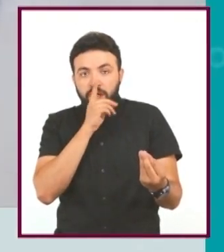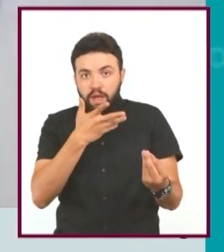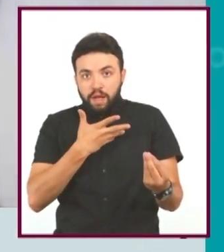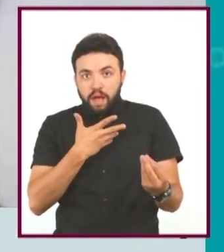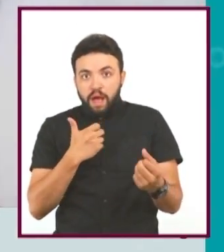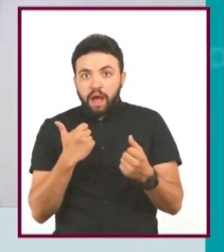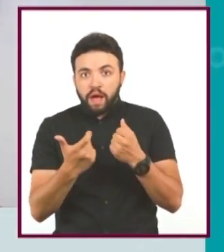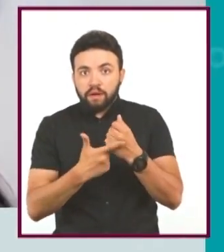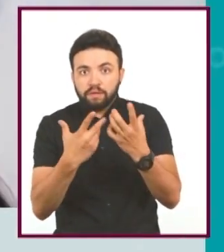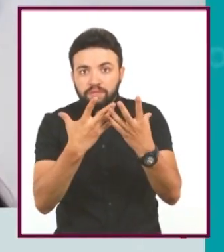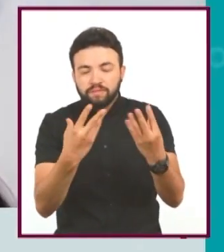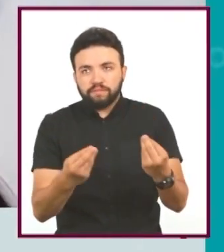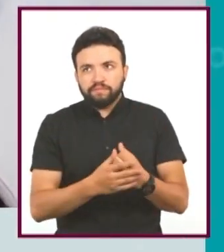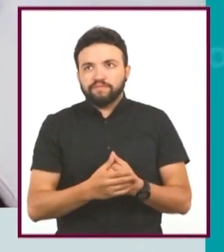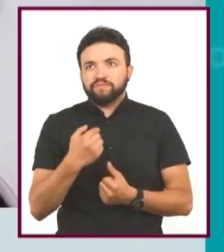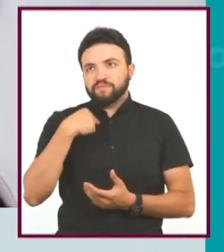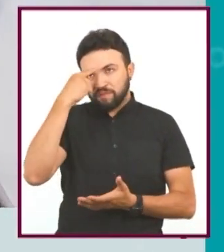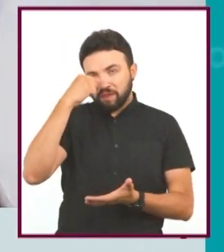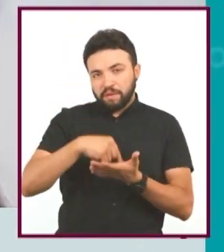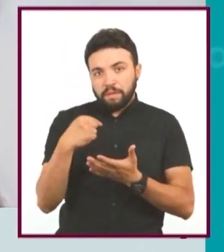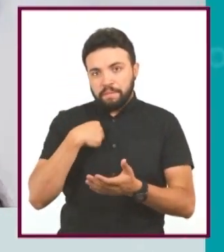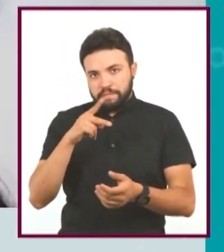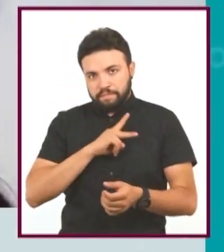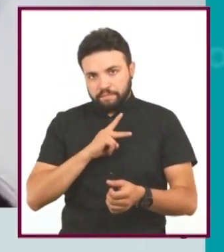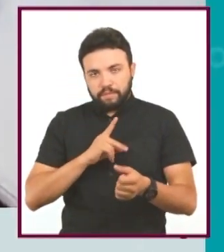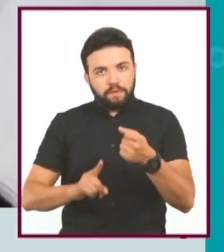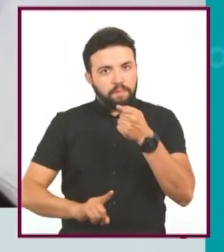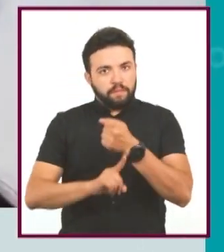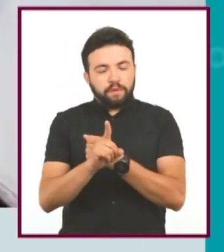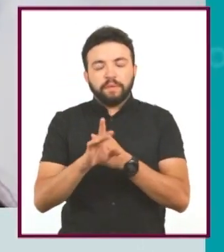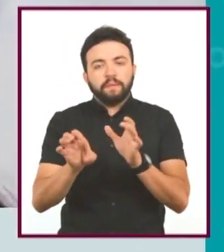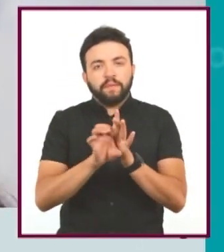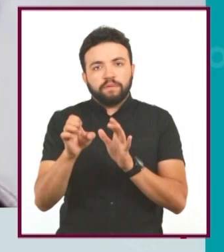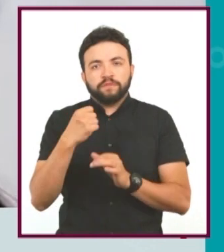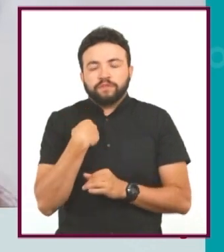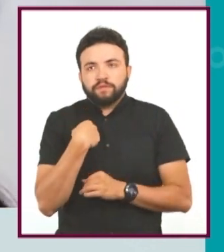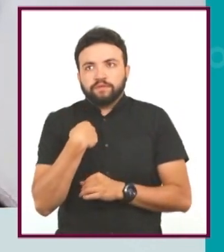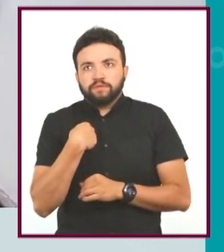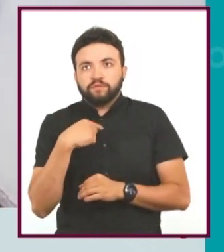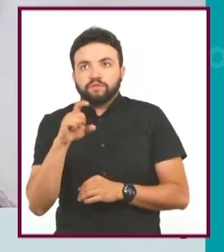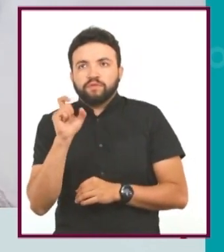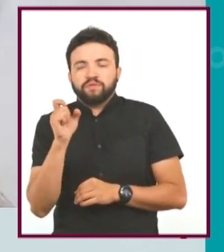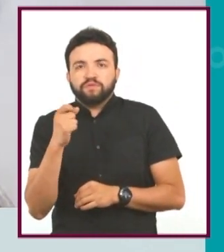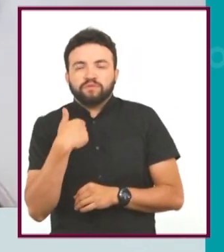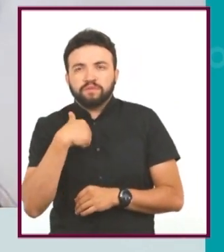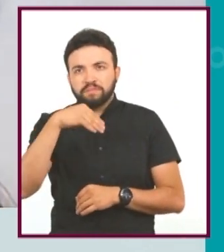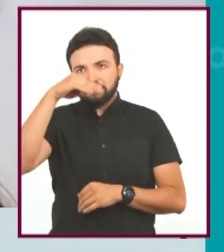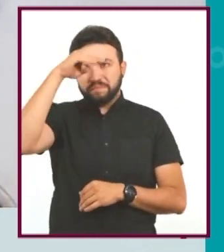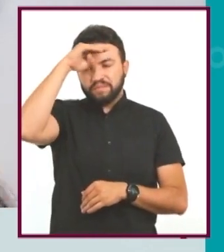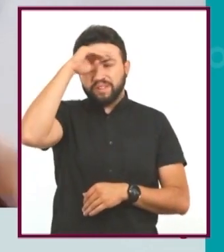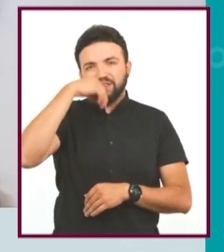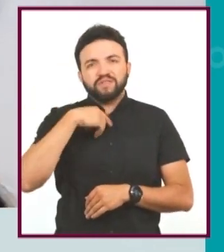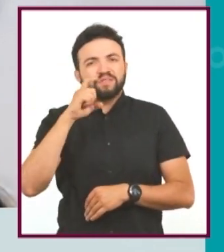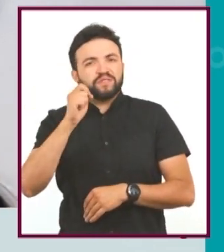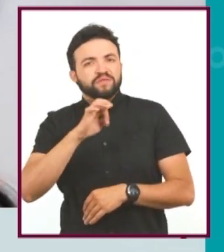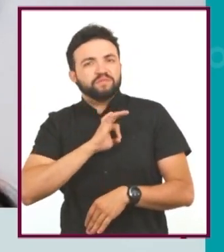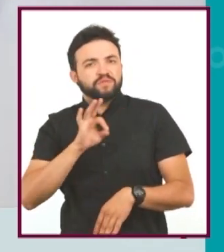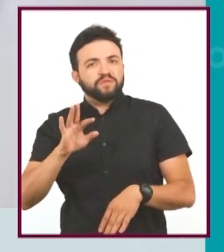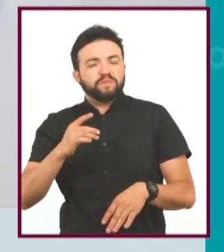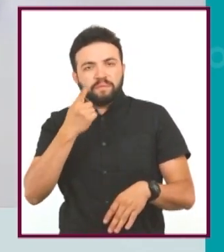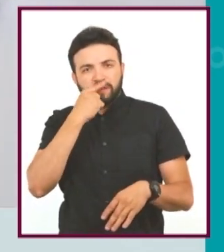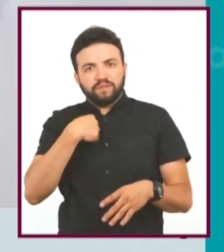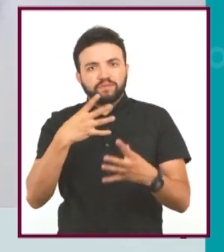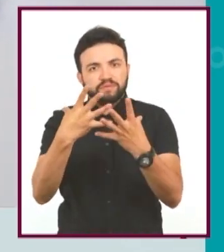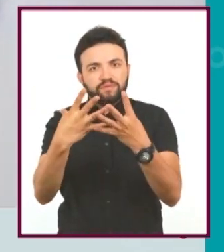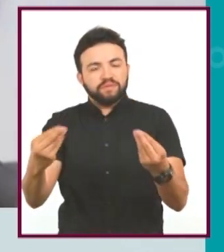Serían como mis problemas con el silencio, o sea, así pensando en qué puedo hacer para resolver mis problemas.